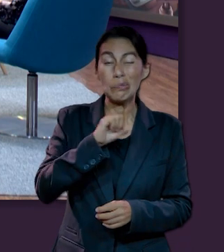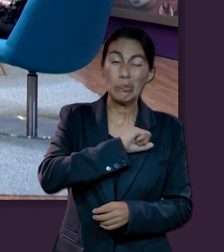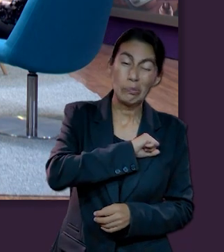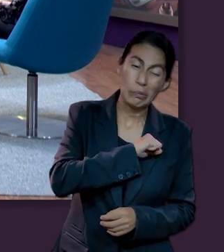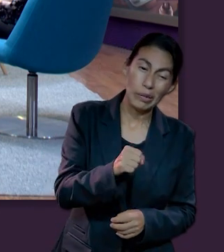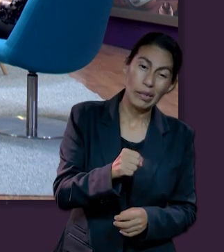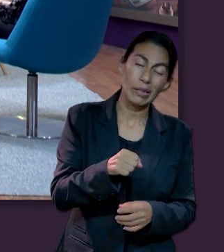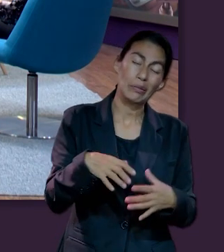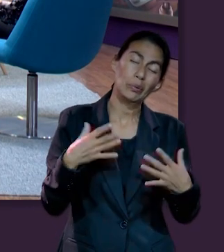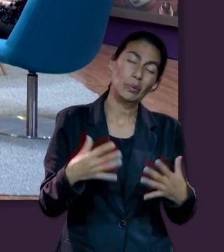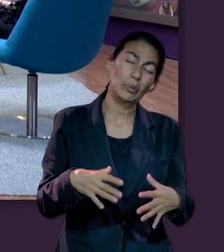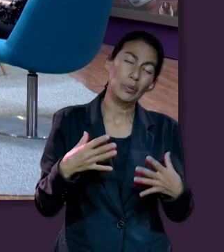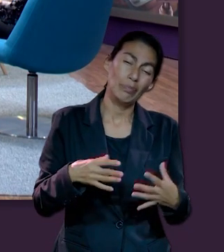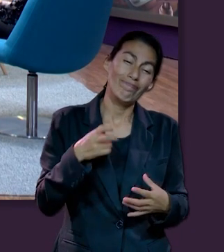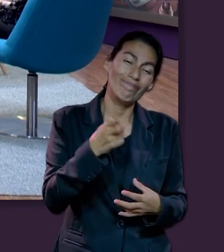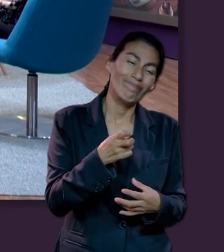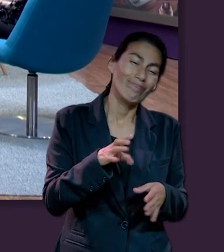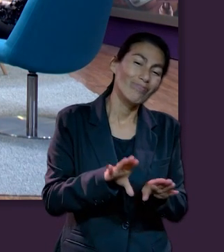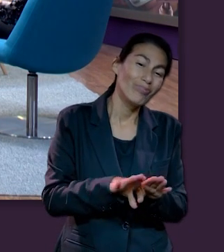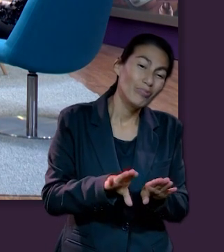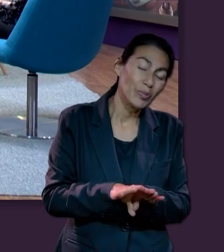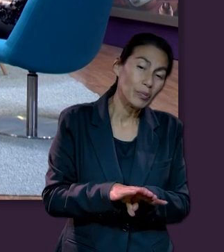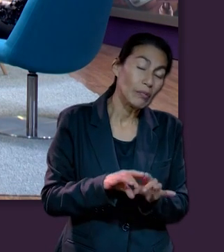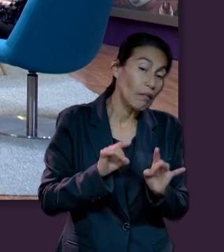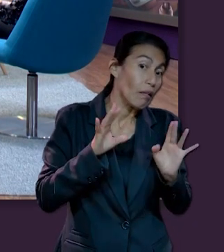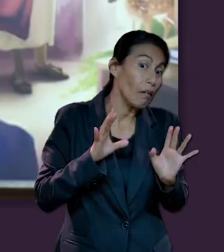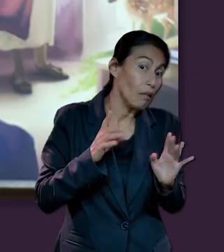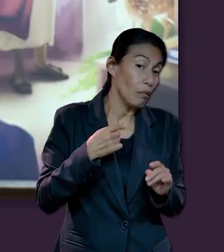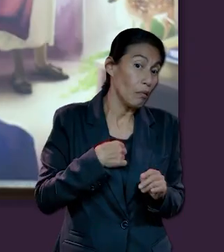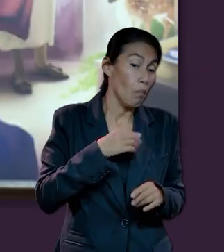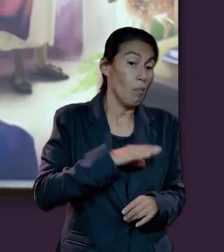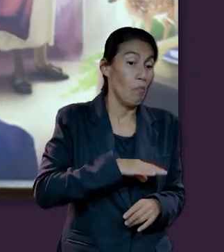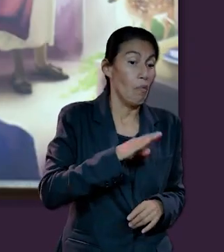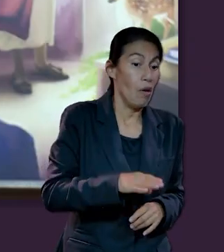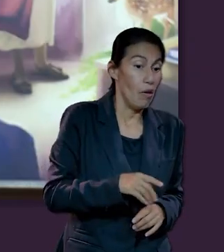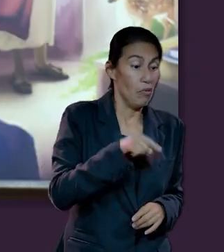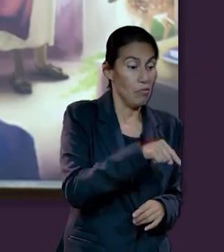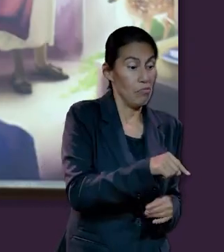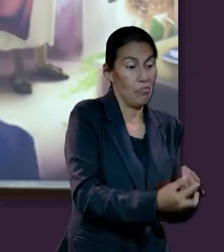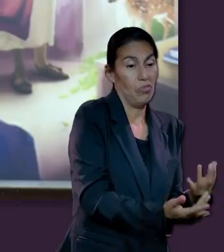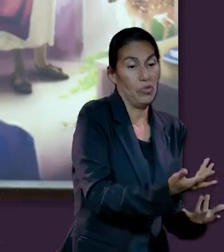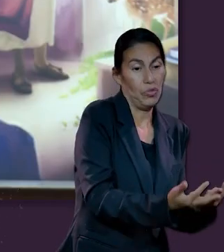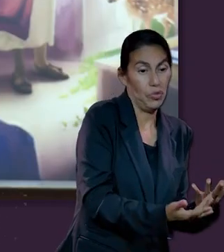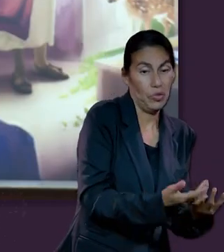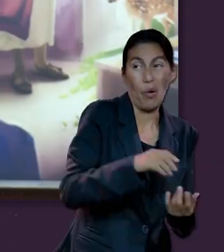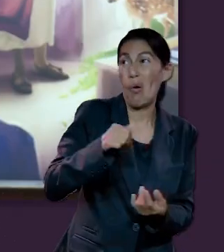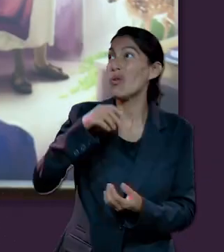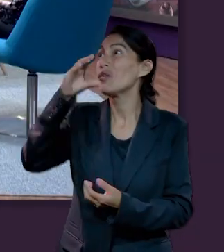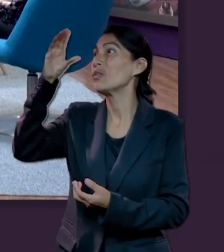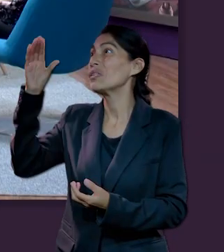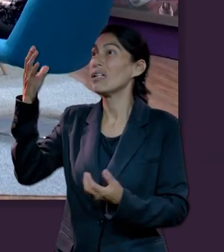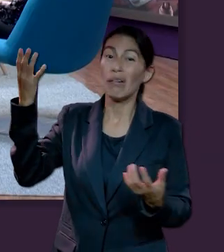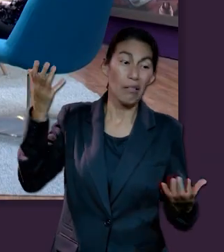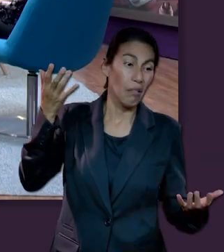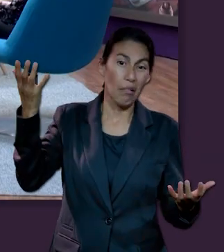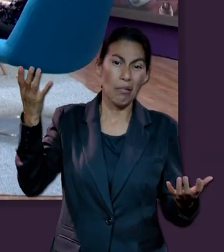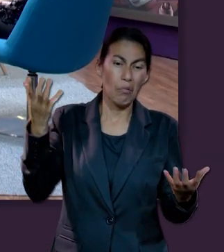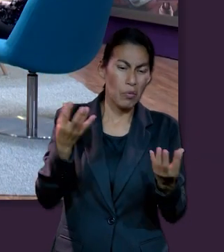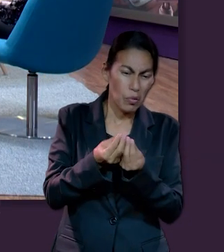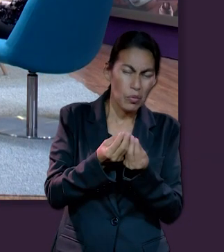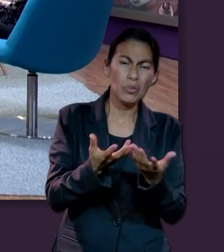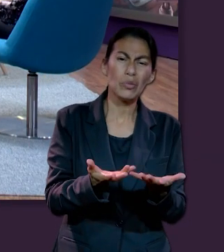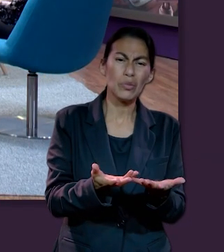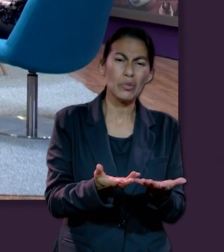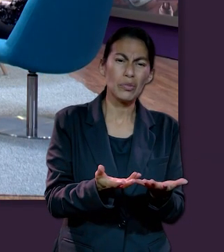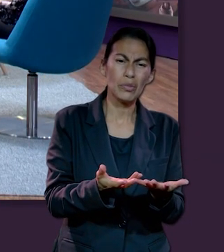opuesto. Entonces, ¿cómo de pronto si creemos en que si muero y me voy a algún infierno y otros al cielo? ¿Cómo podrían